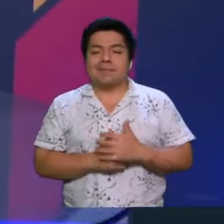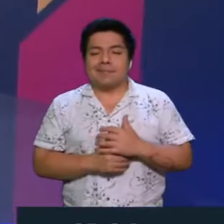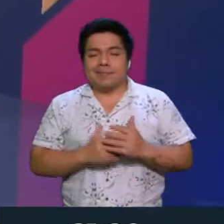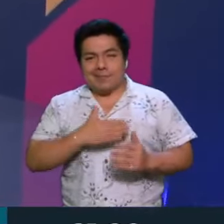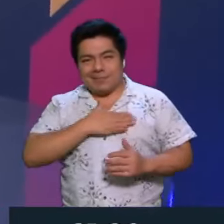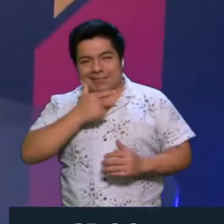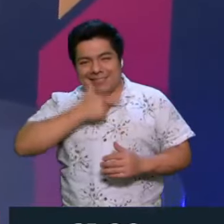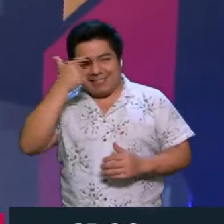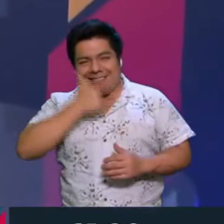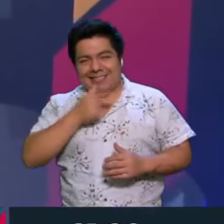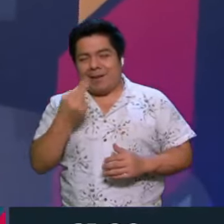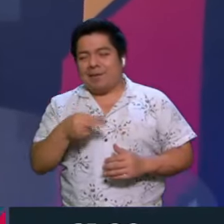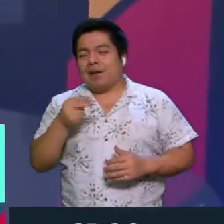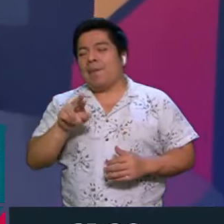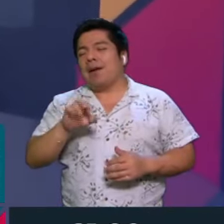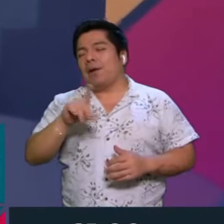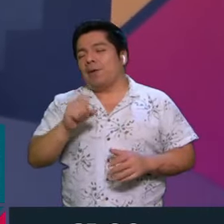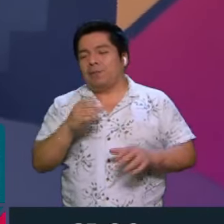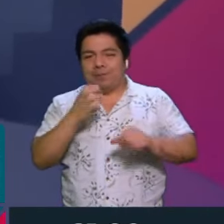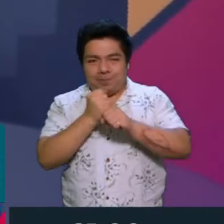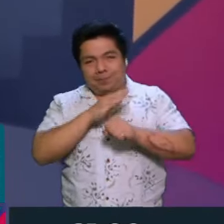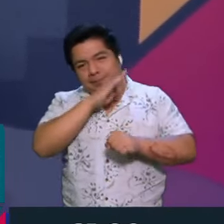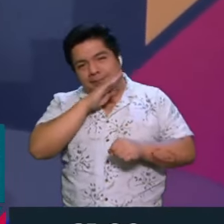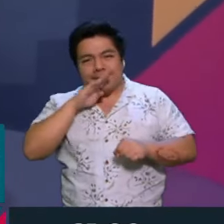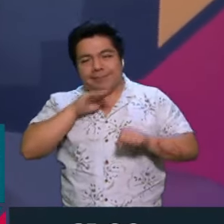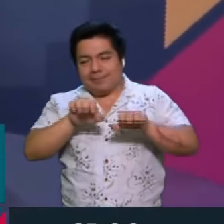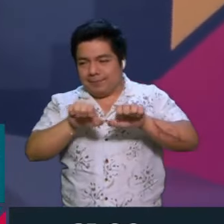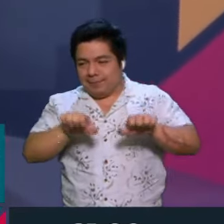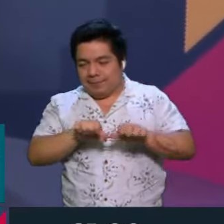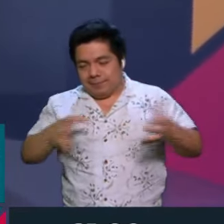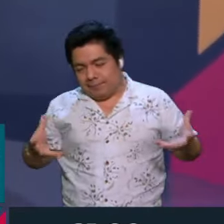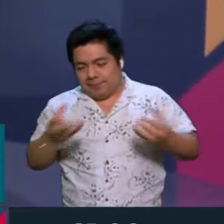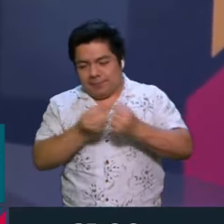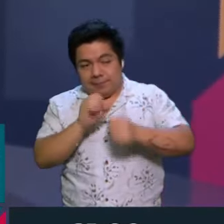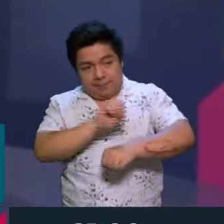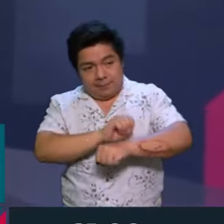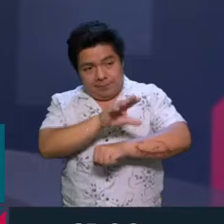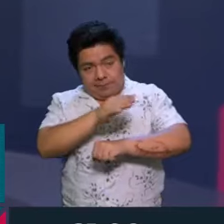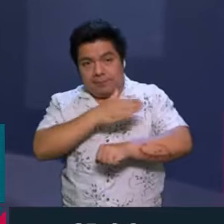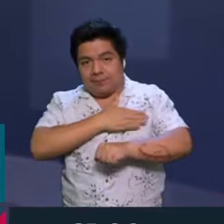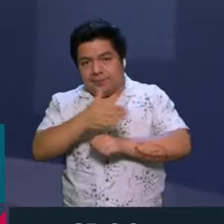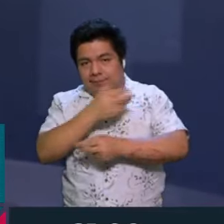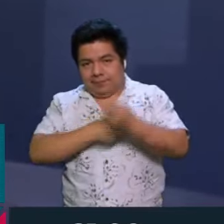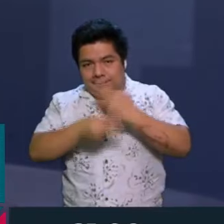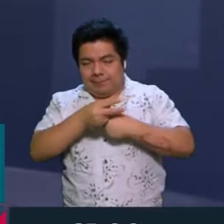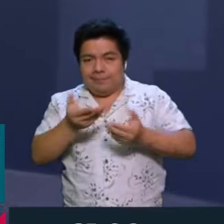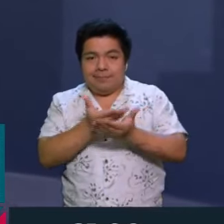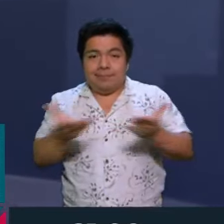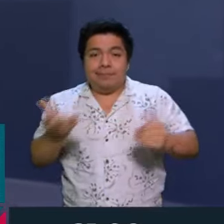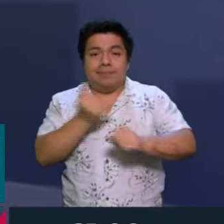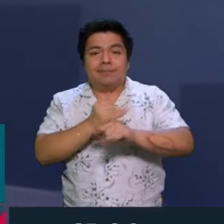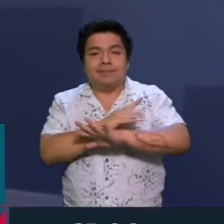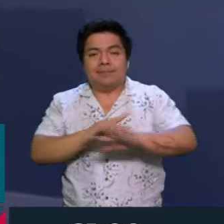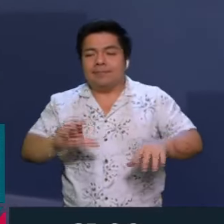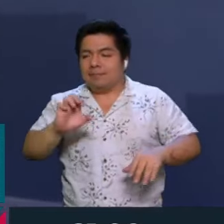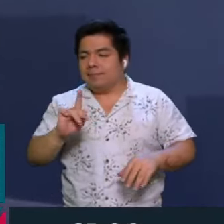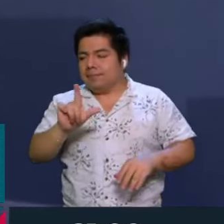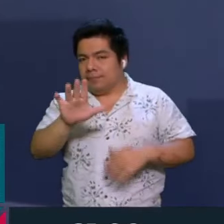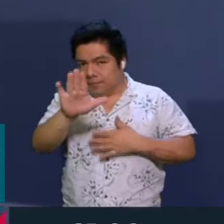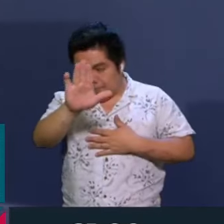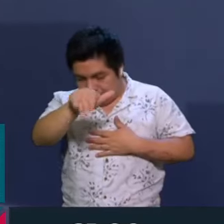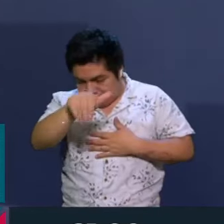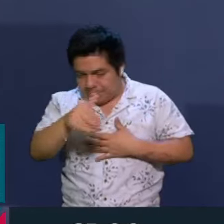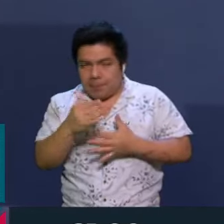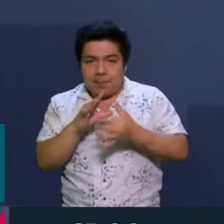muy buenas noches Mi nombre es brau luna y a nombre de todo el equipo que hace posible esta transmisión la más cordial bienvenido informe capital y antes de empezar con información